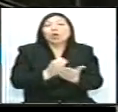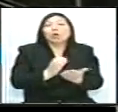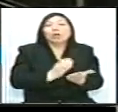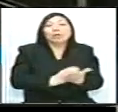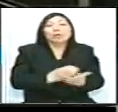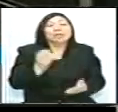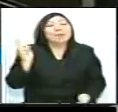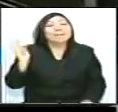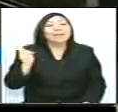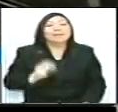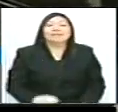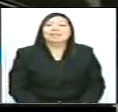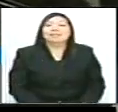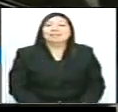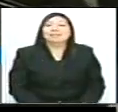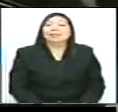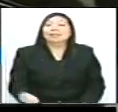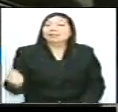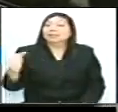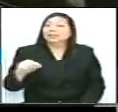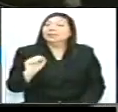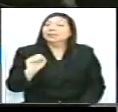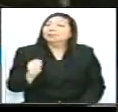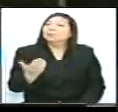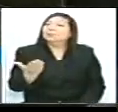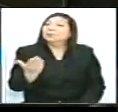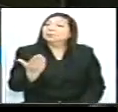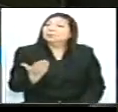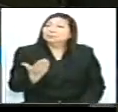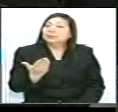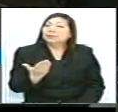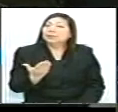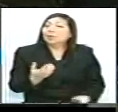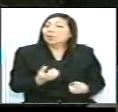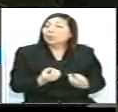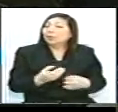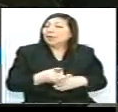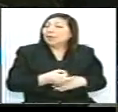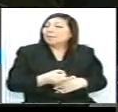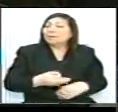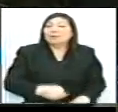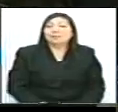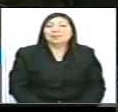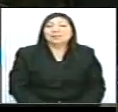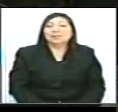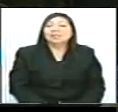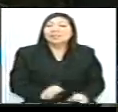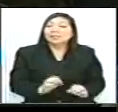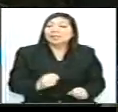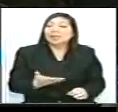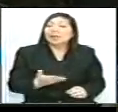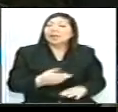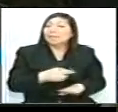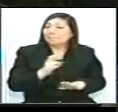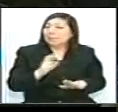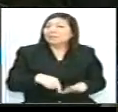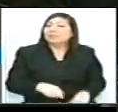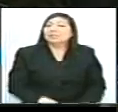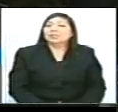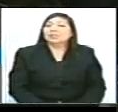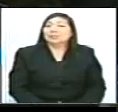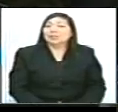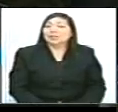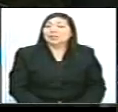profesionales. Hemos venido reclamando de que en nuestra región sí existen profesionales en